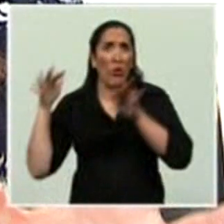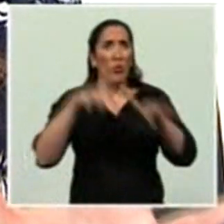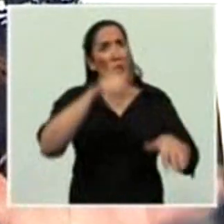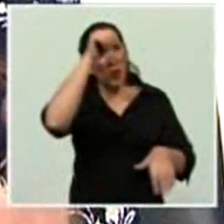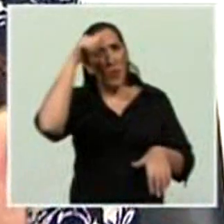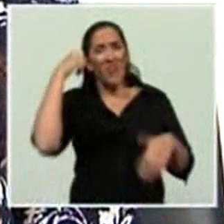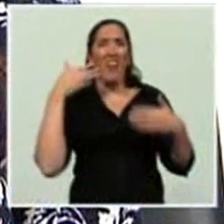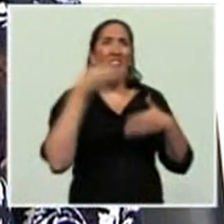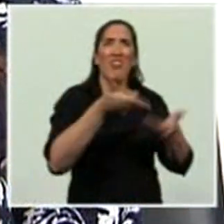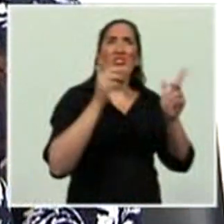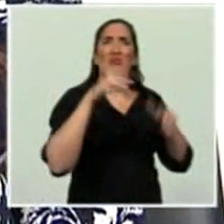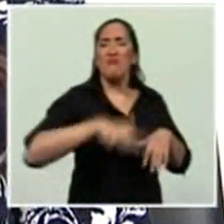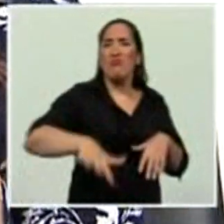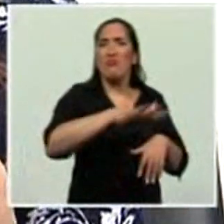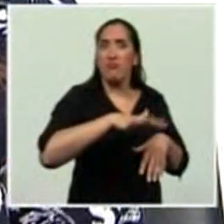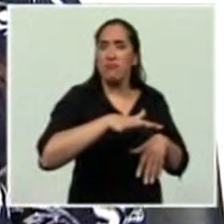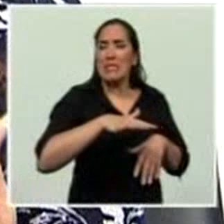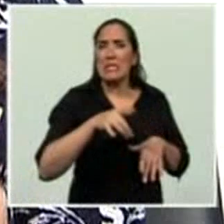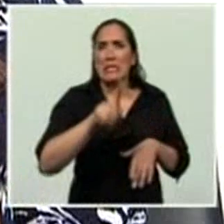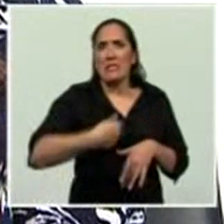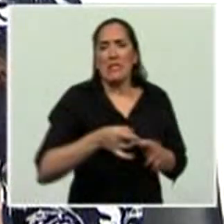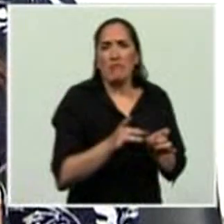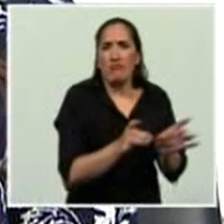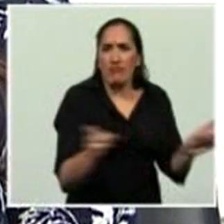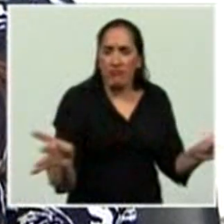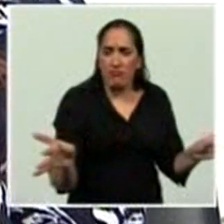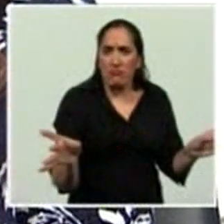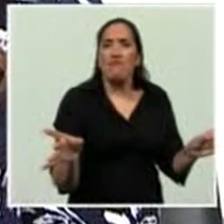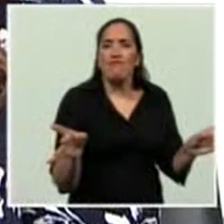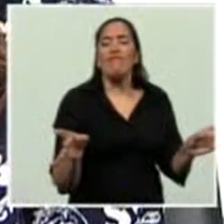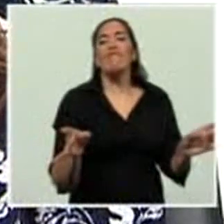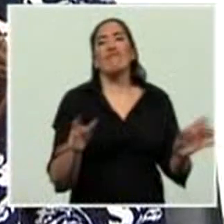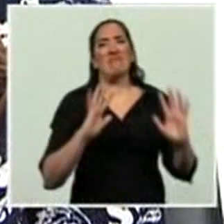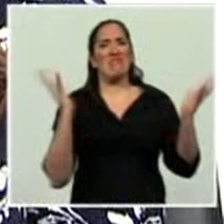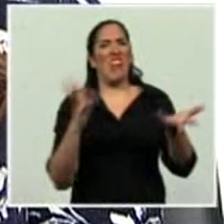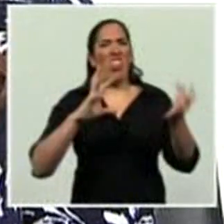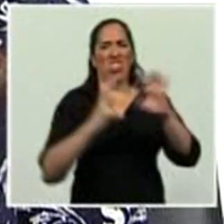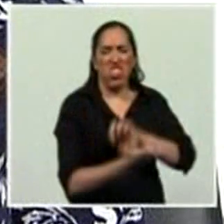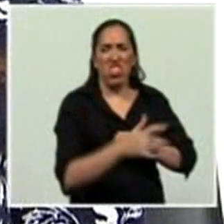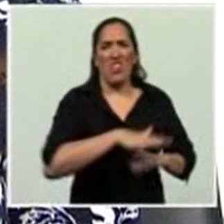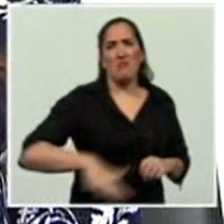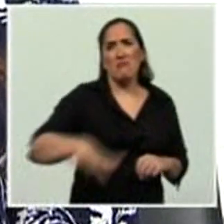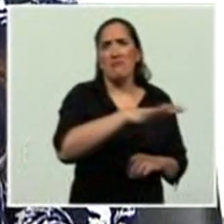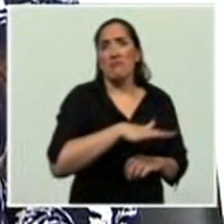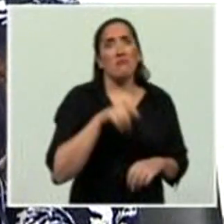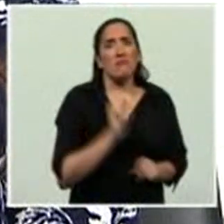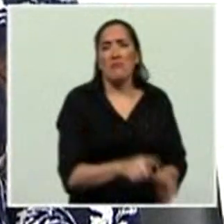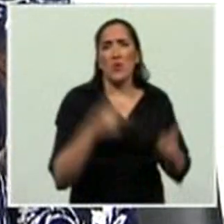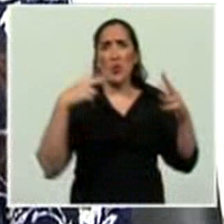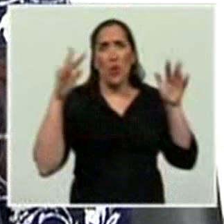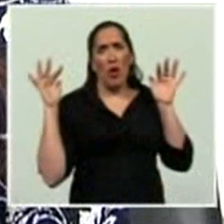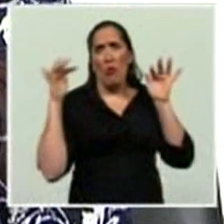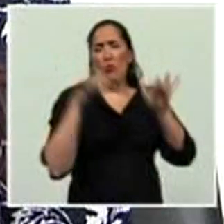lo que esto implicaba en materia de contaminación ambiental y también de arruinar uno de los recursos